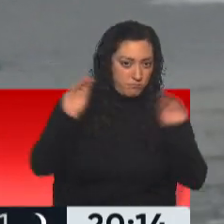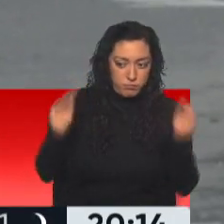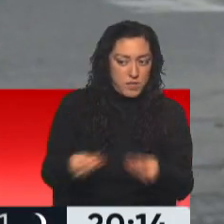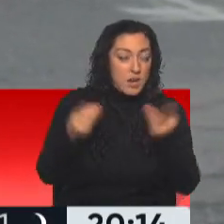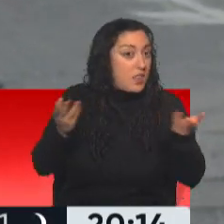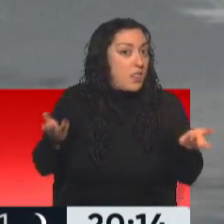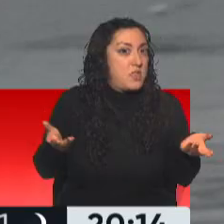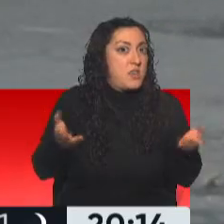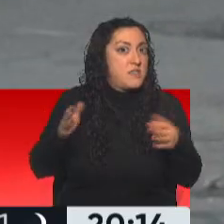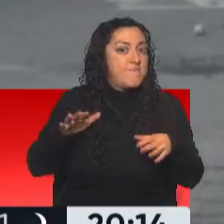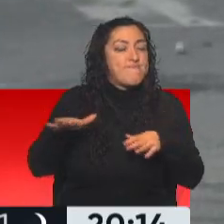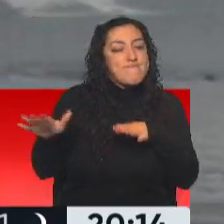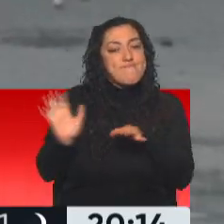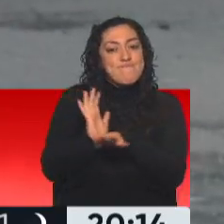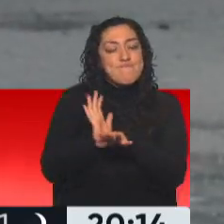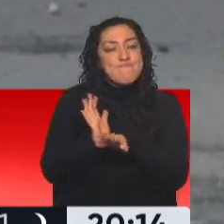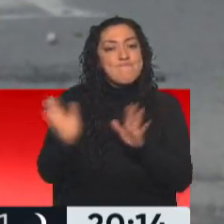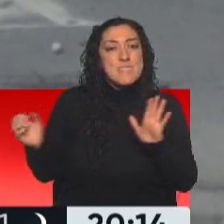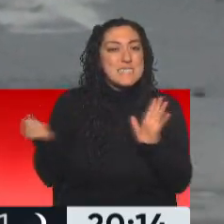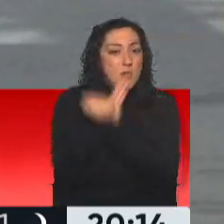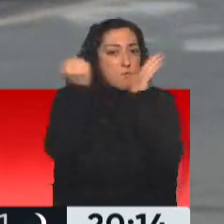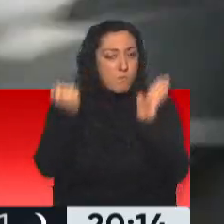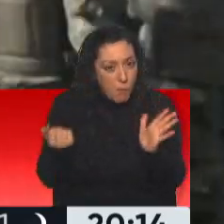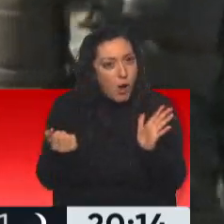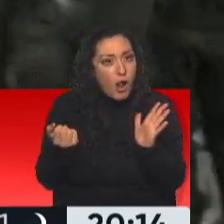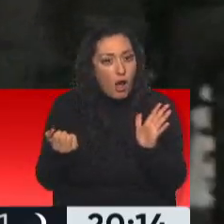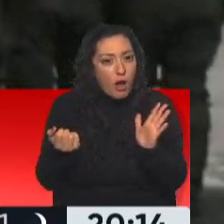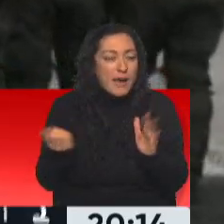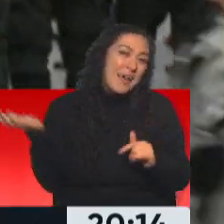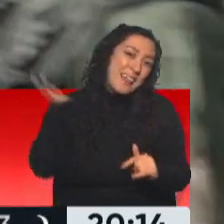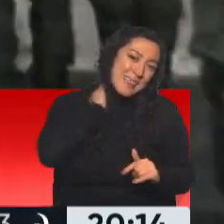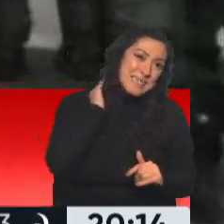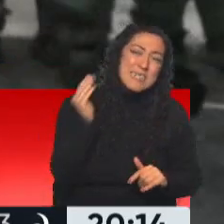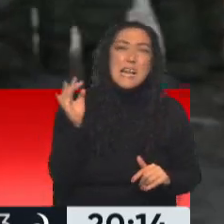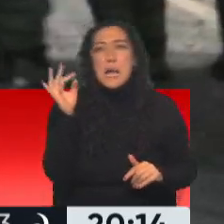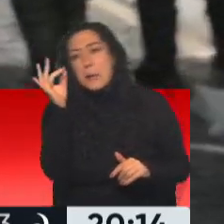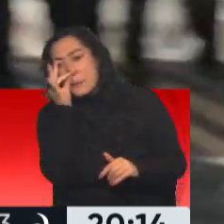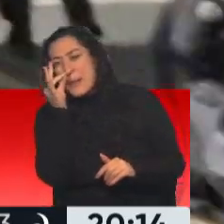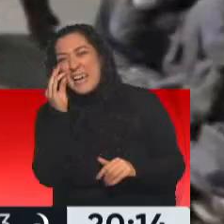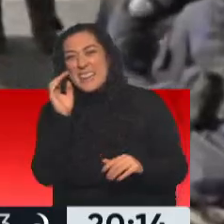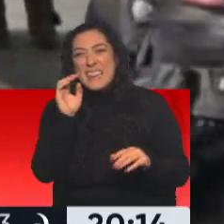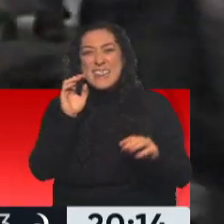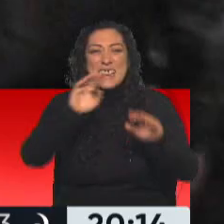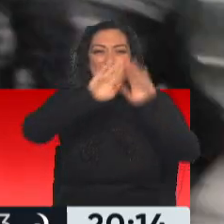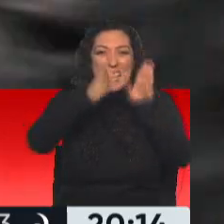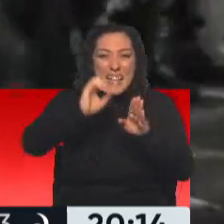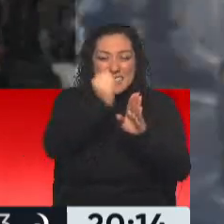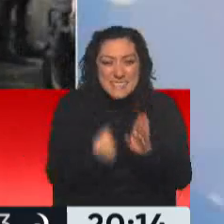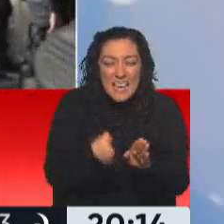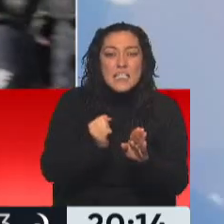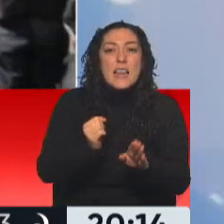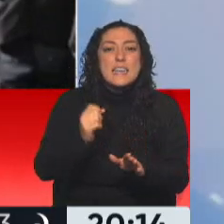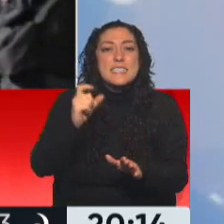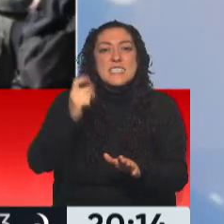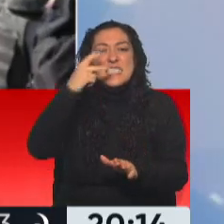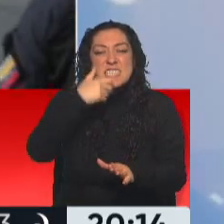hubo cosas muy simbólicas, como se derribaron, creo que son 16, 20 estatuas de Hugo Chávez, que las ponen